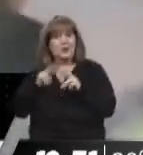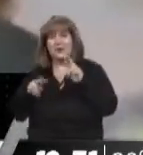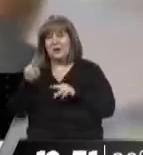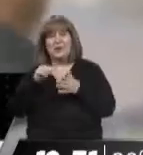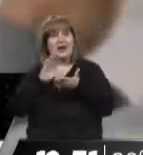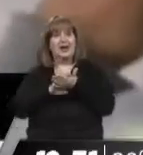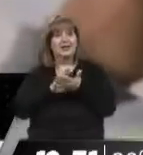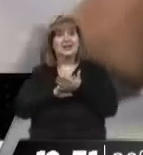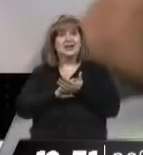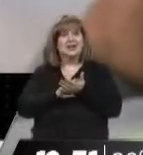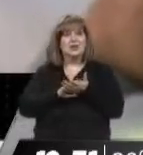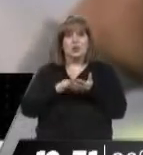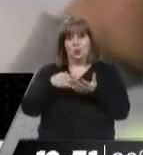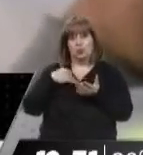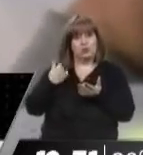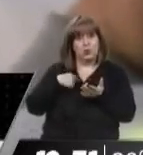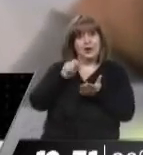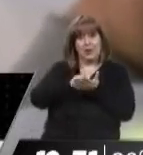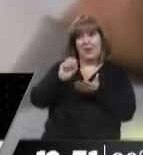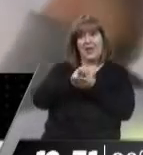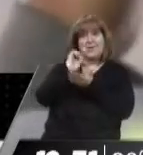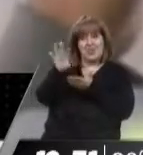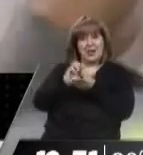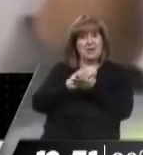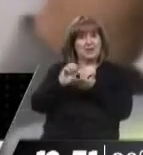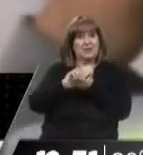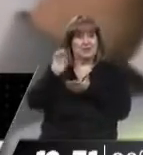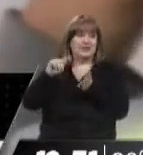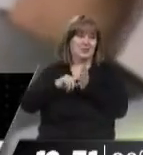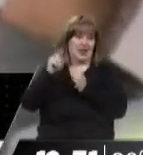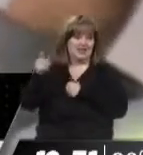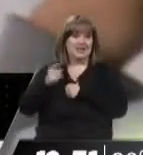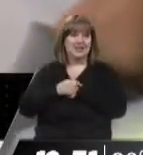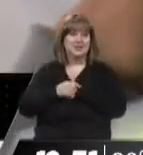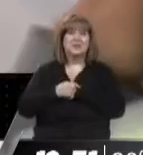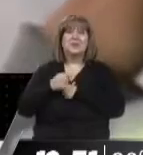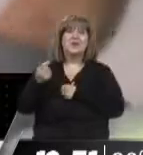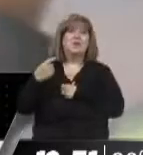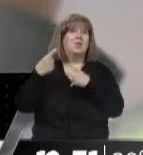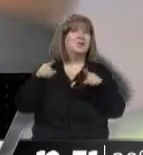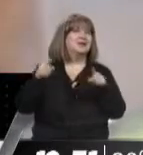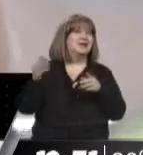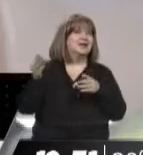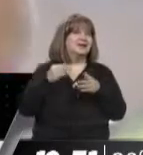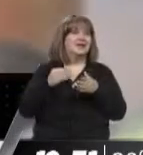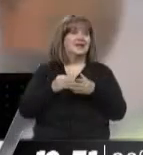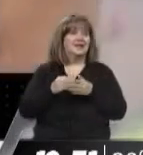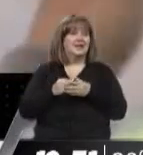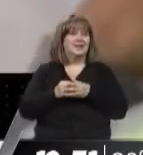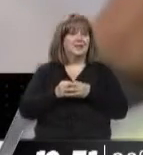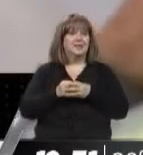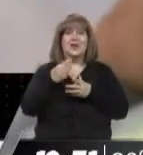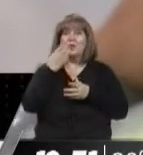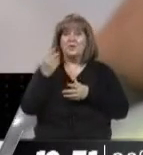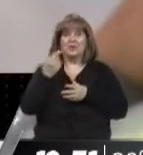No. Pero eran muchas, eran con mucha frecuencia. Eran muchísimas. ¿Te gustaban las letras? Más de ser Horacio,